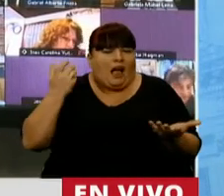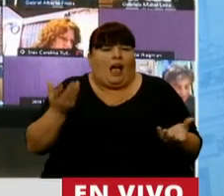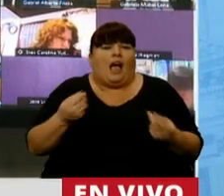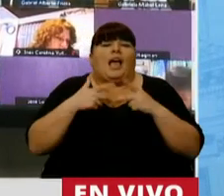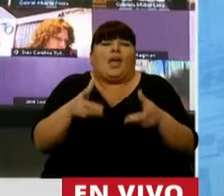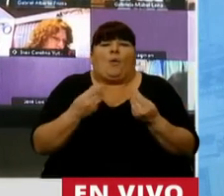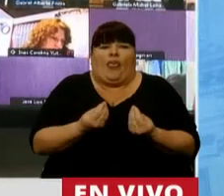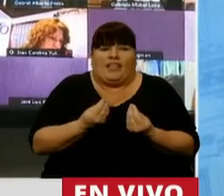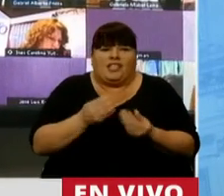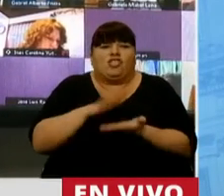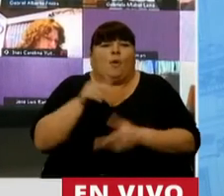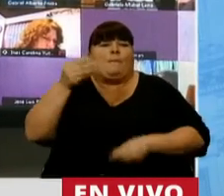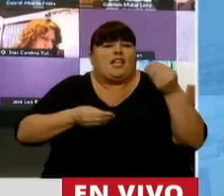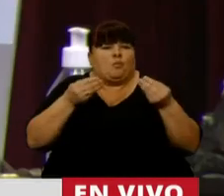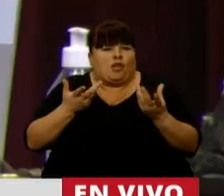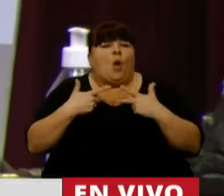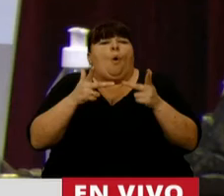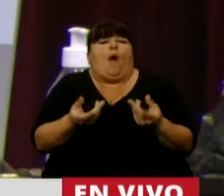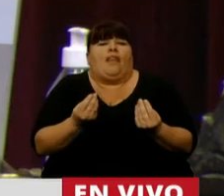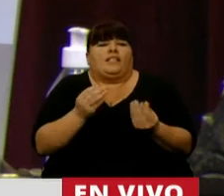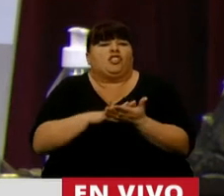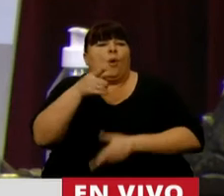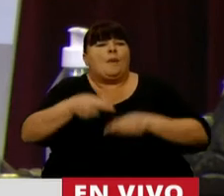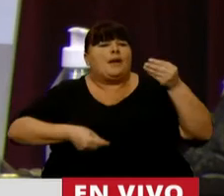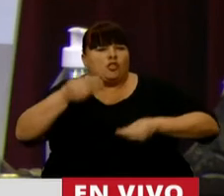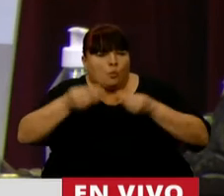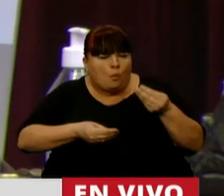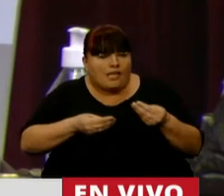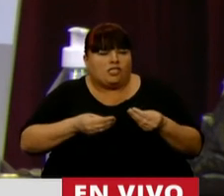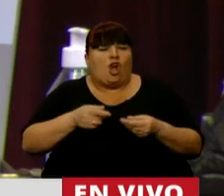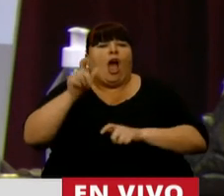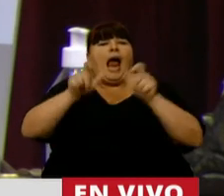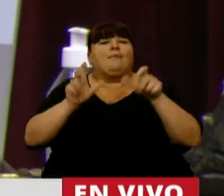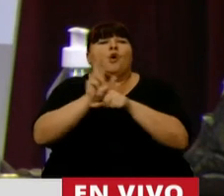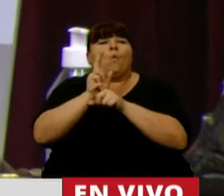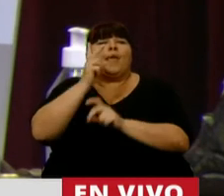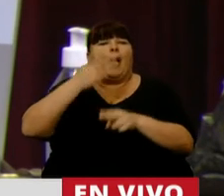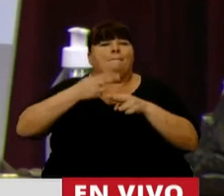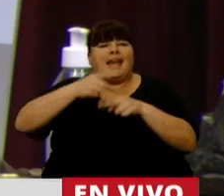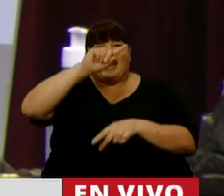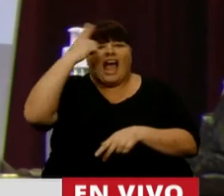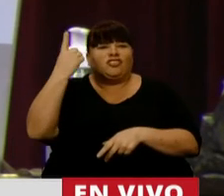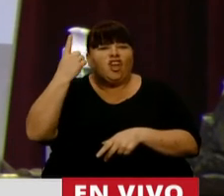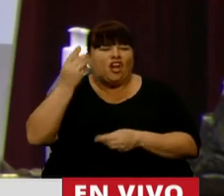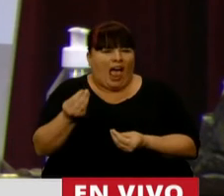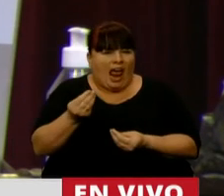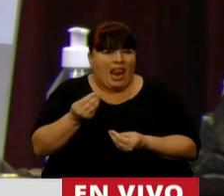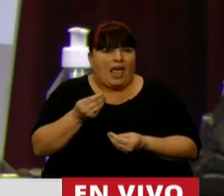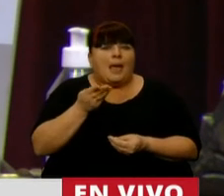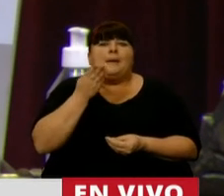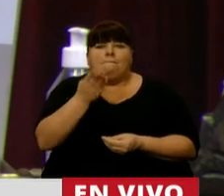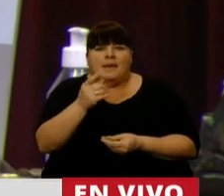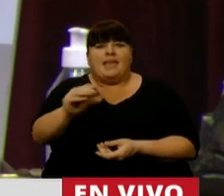¿Qué le puedo decir de este presupuesto? ¿Qué le puedo decir de este presupuesto a los guardaparques de parques nacionales que